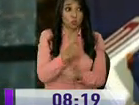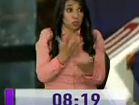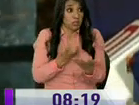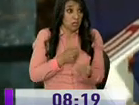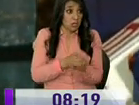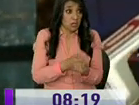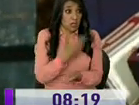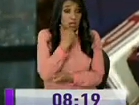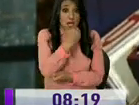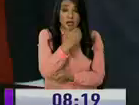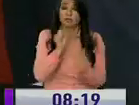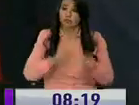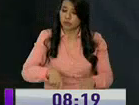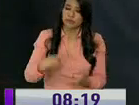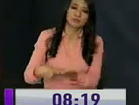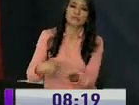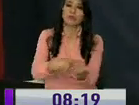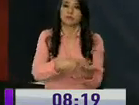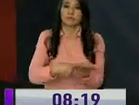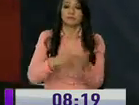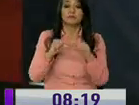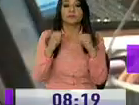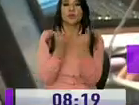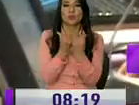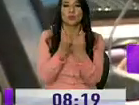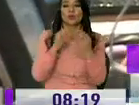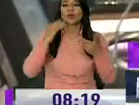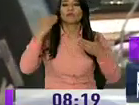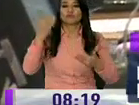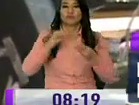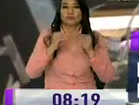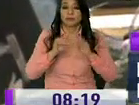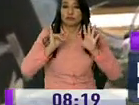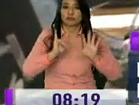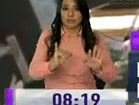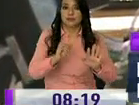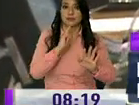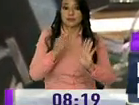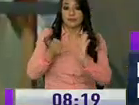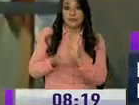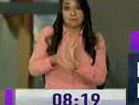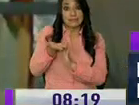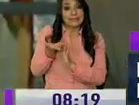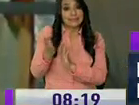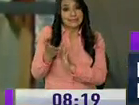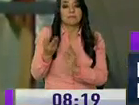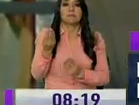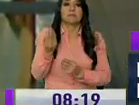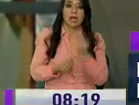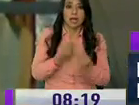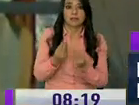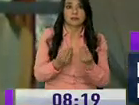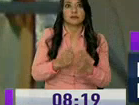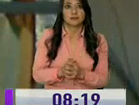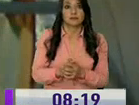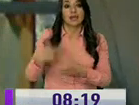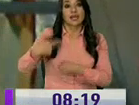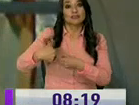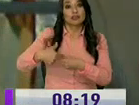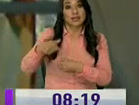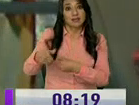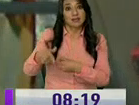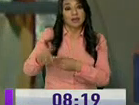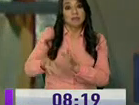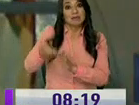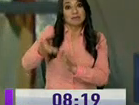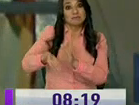algo a este debate. Para el Partido Social Cristiano, aunque no se haya incluido una subida al IVA. Eliminar, liberar el precio de los combustibles,